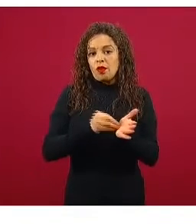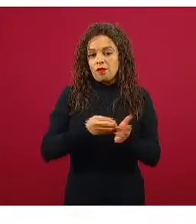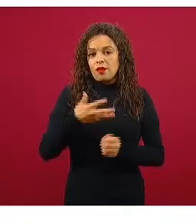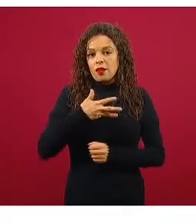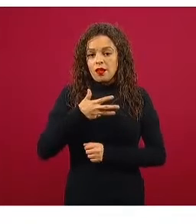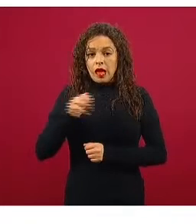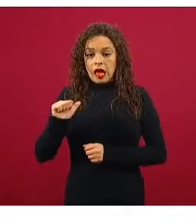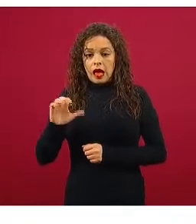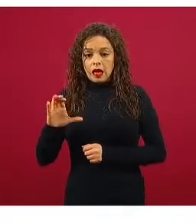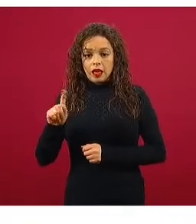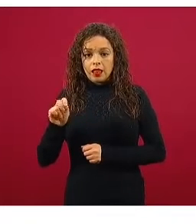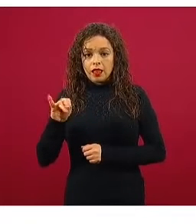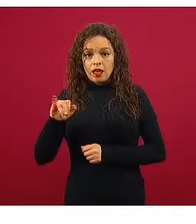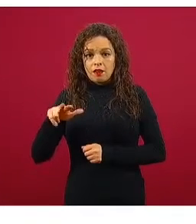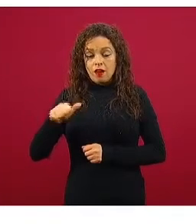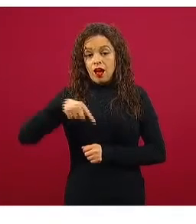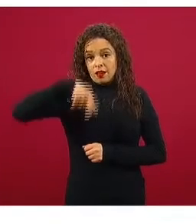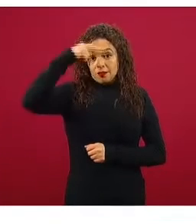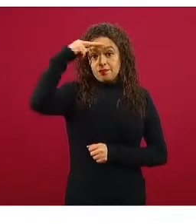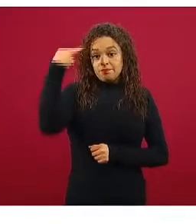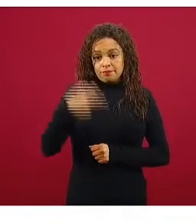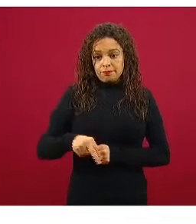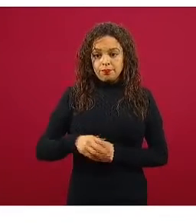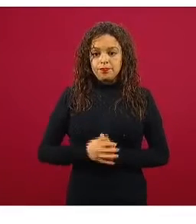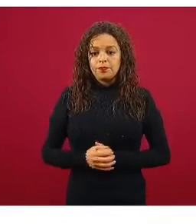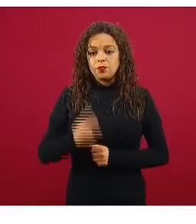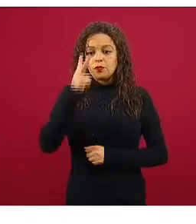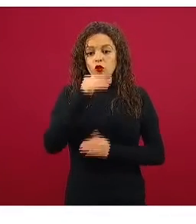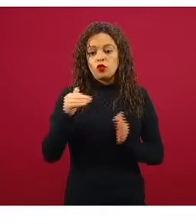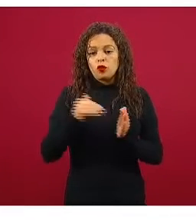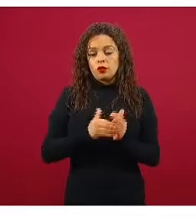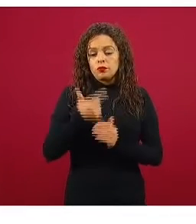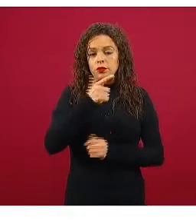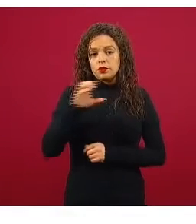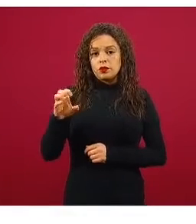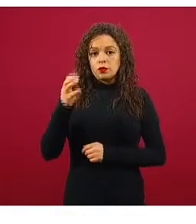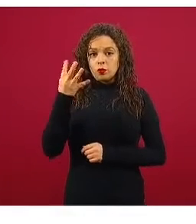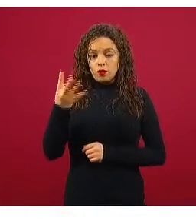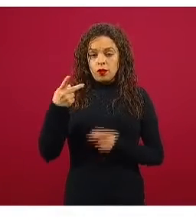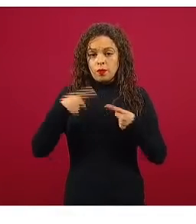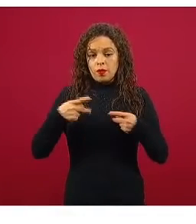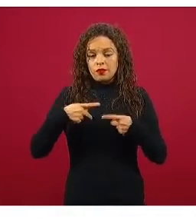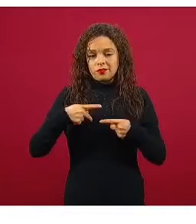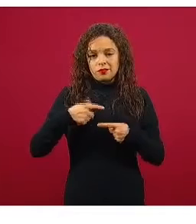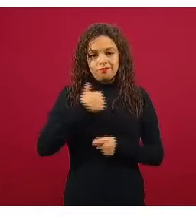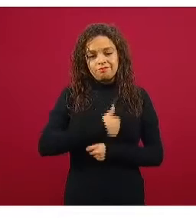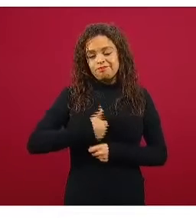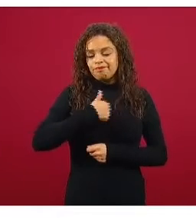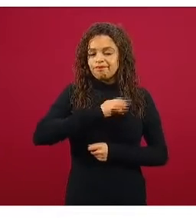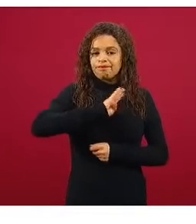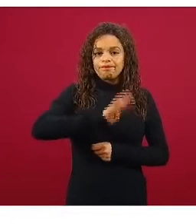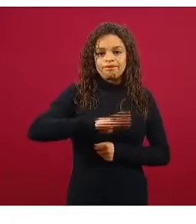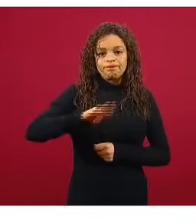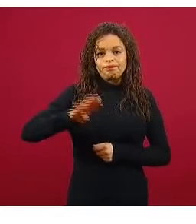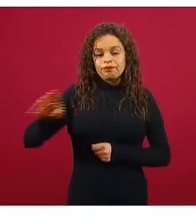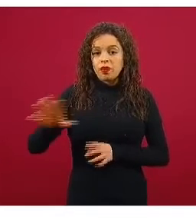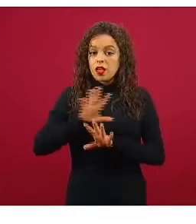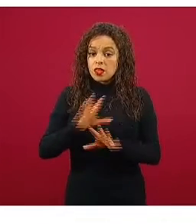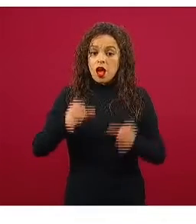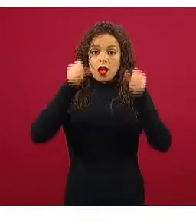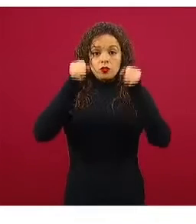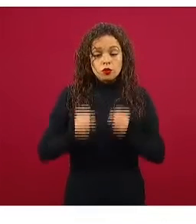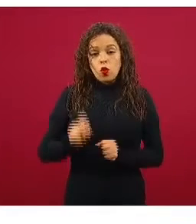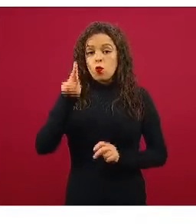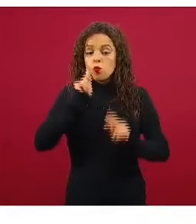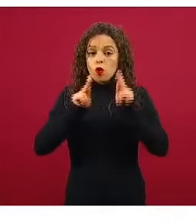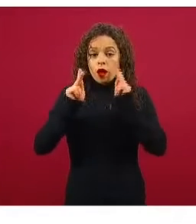también se actualiza la cifra de defunciones a 2.704, las que se han confirmado con prueba de